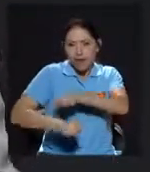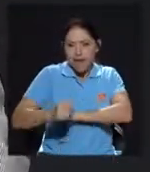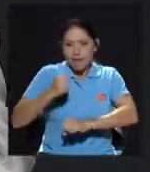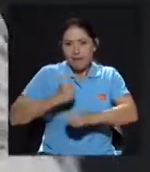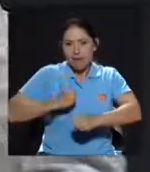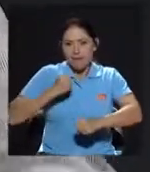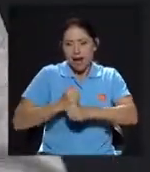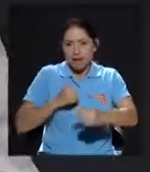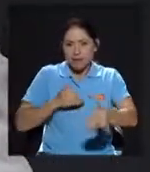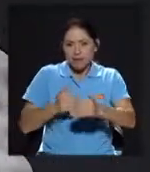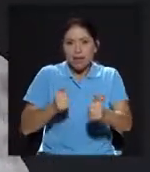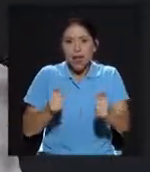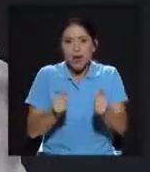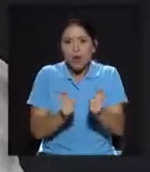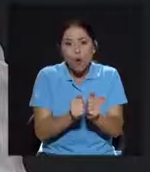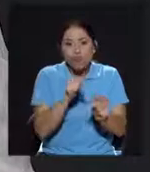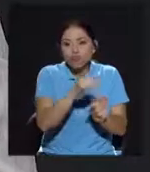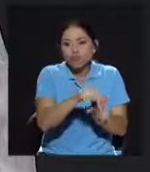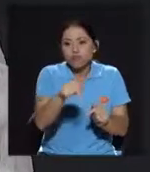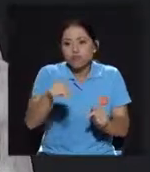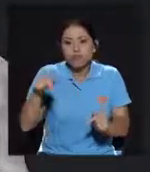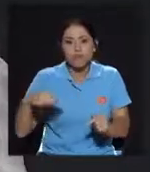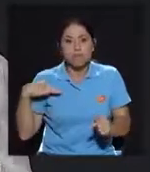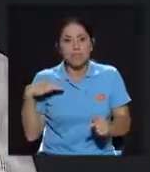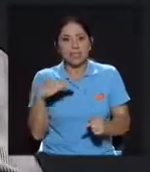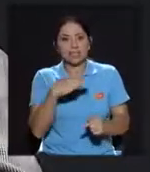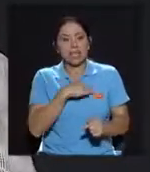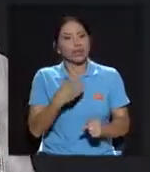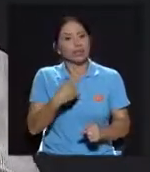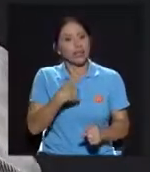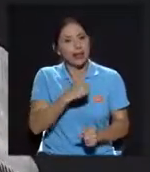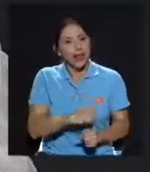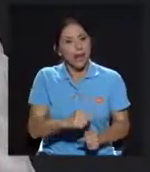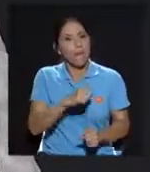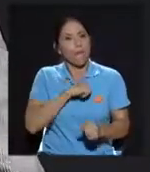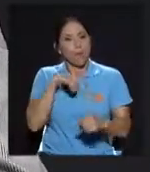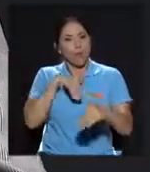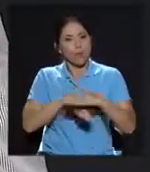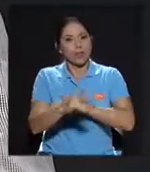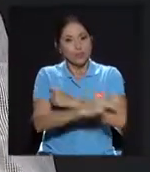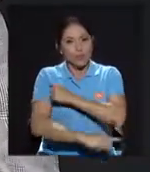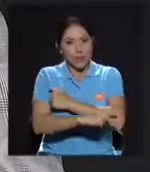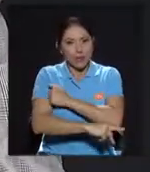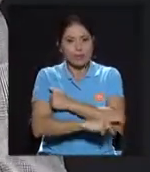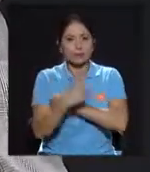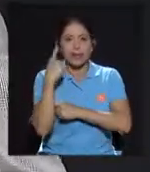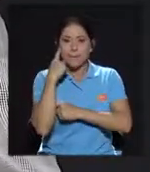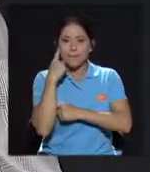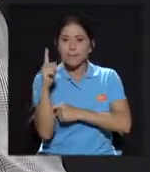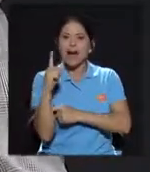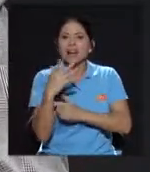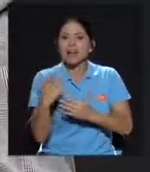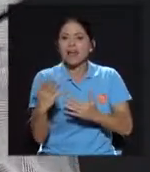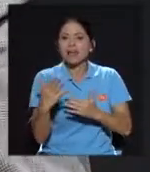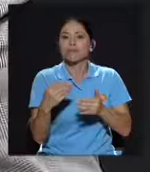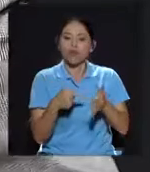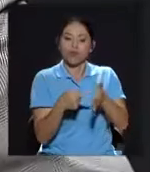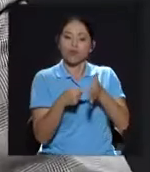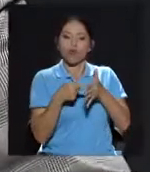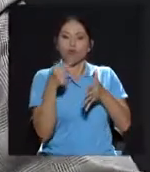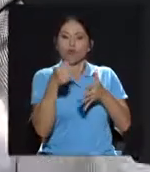que tienen competencias adentro del país para crear las condiciones para que nuestra oferta exportable